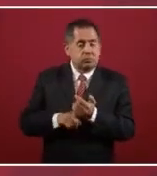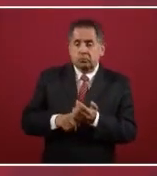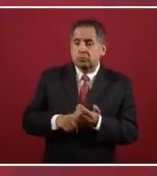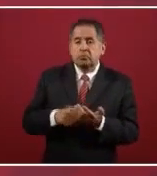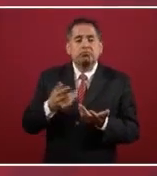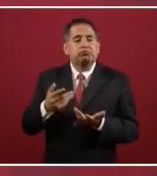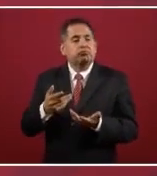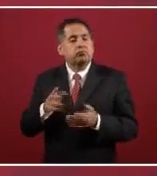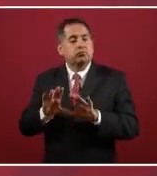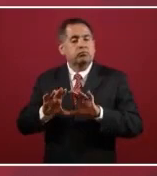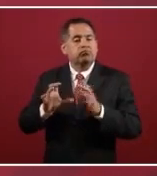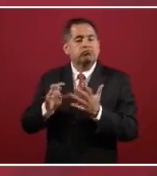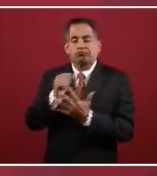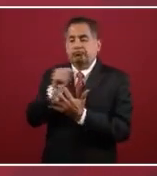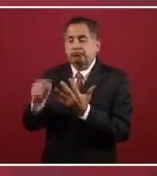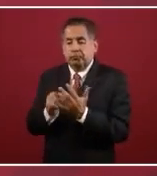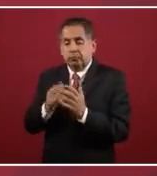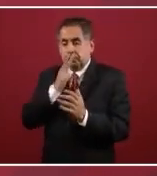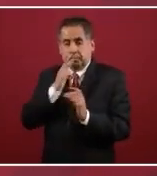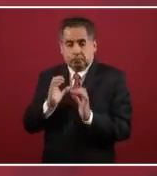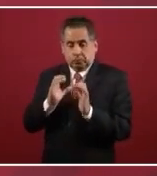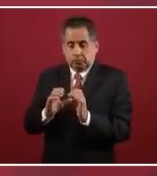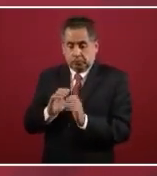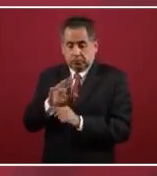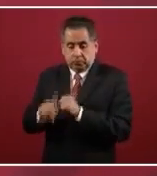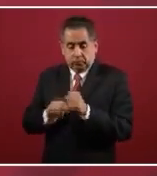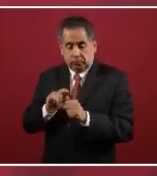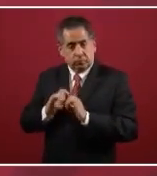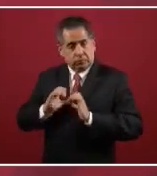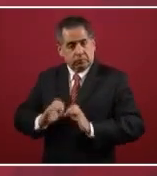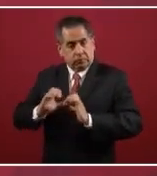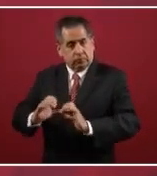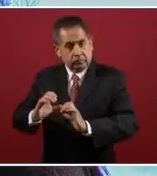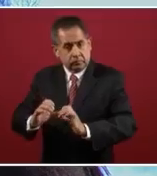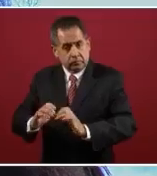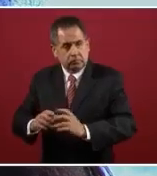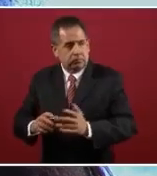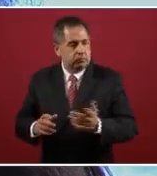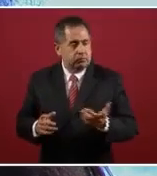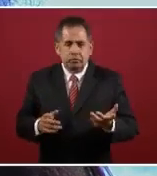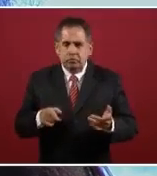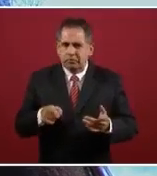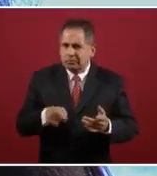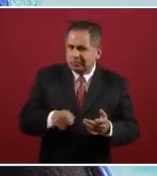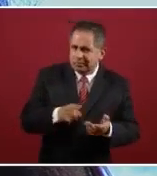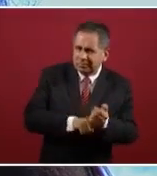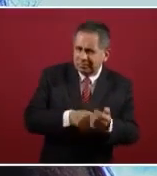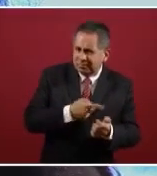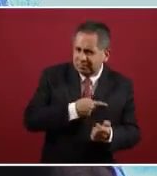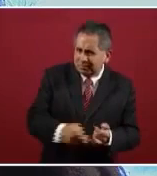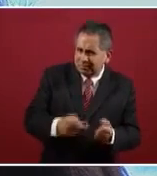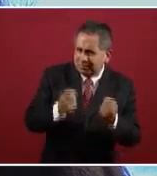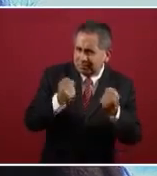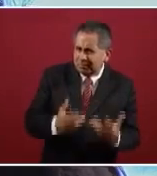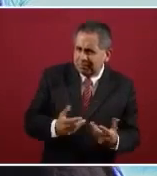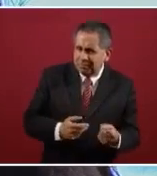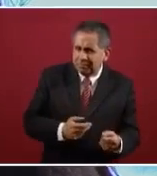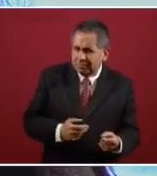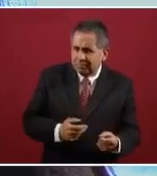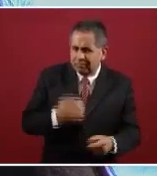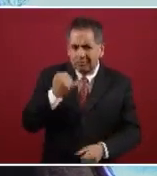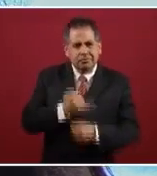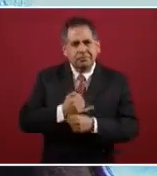biosfera. ¿Por qué comento esto? Porque ha habido un sentido de injusticia social, un territorio